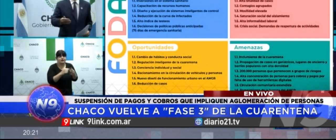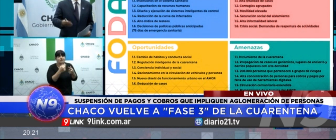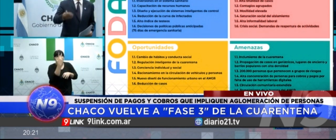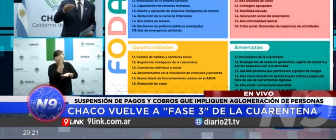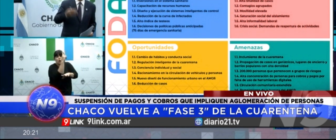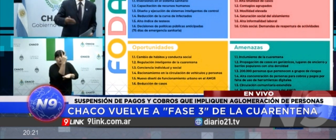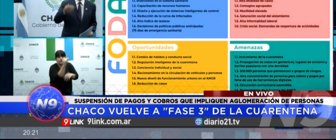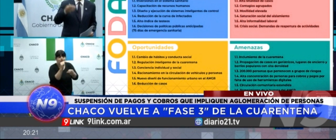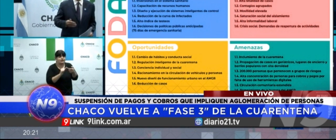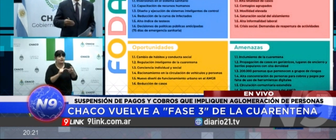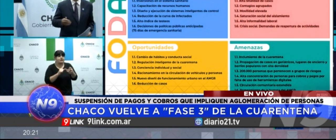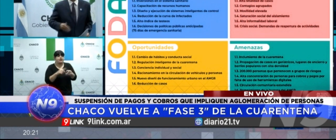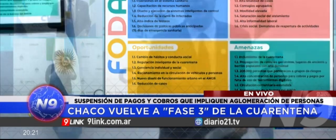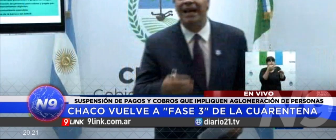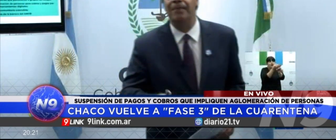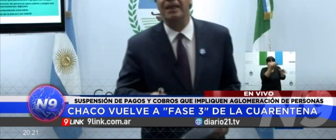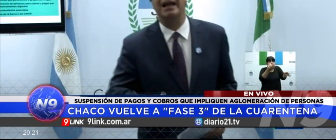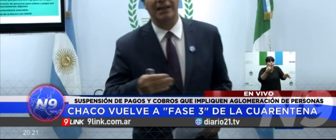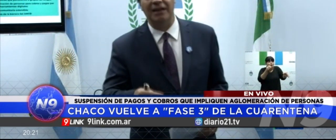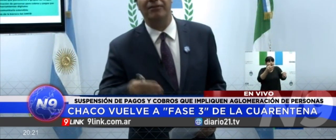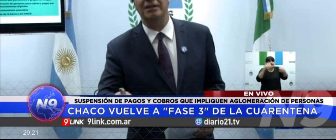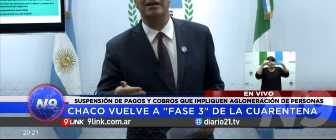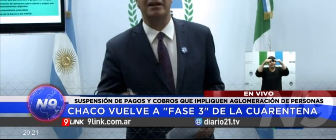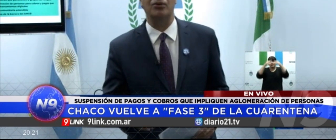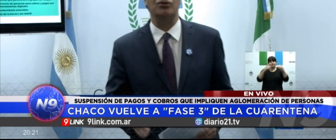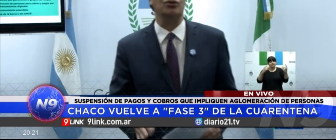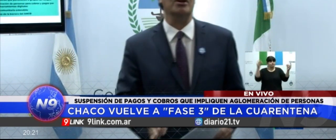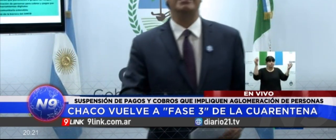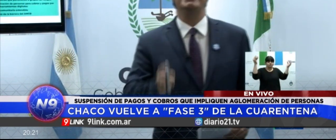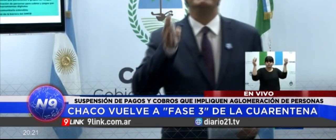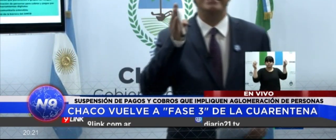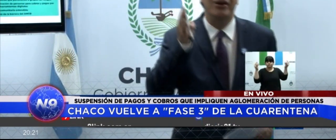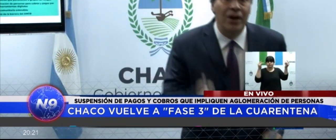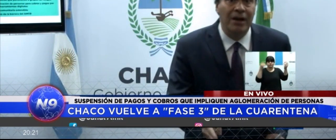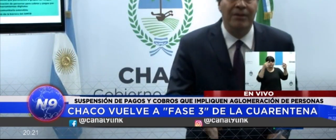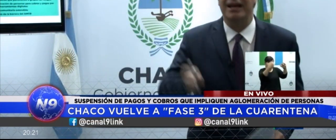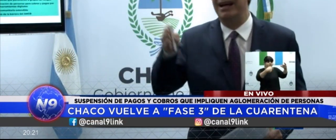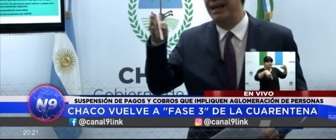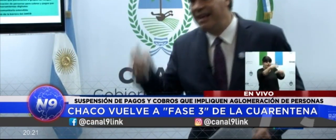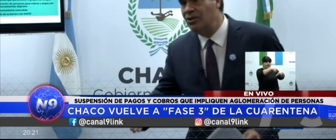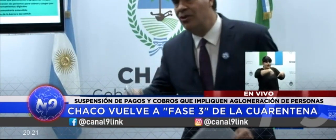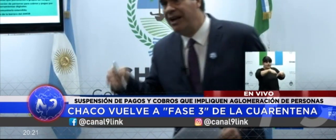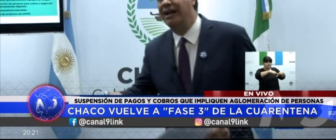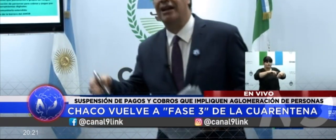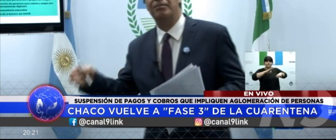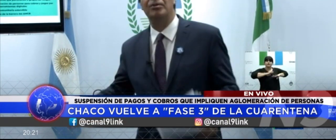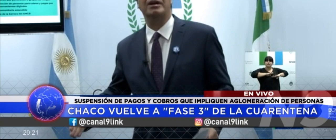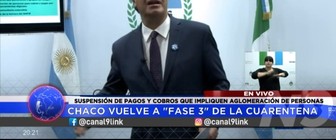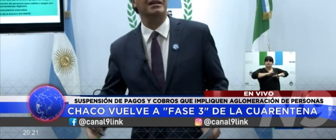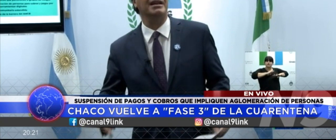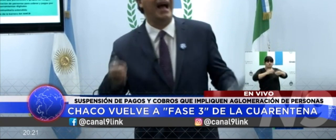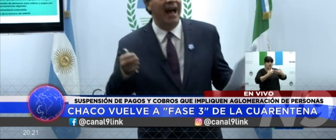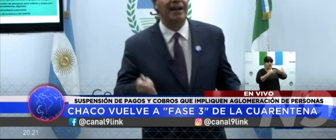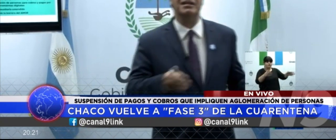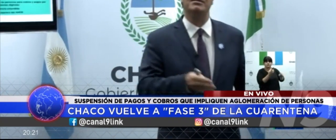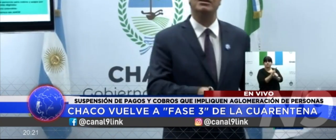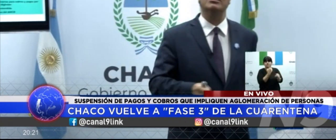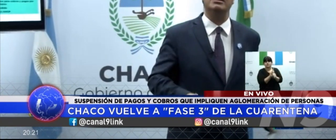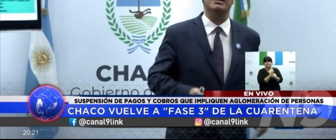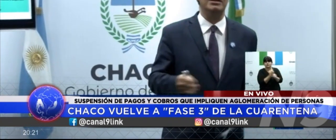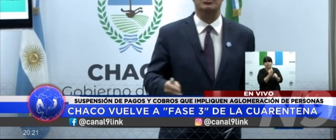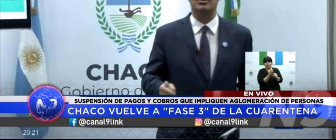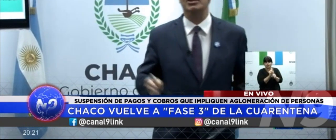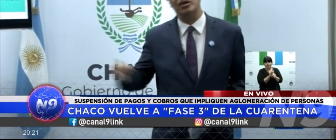actividades que no han podido funcionar y que las transferencias de recursos de 9 de cada 10 hogares en la República Argentina han